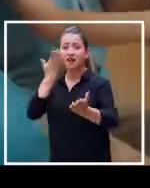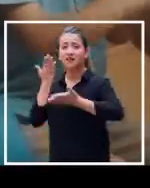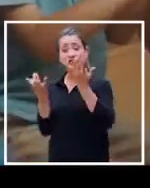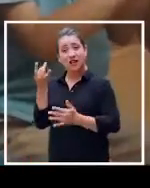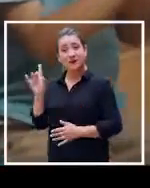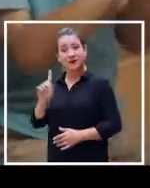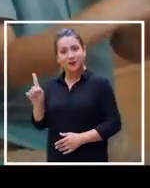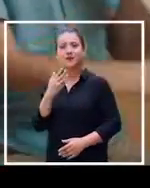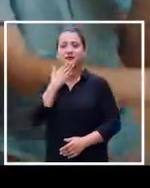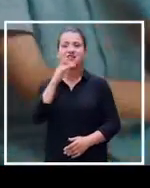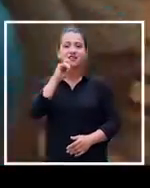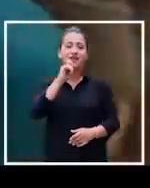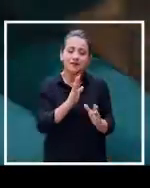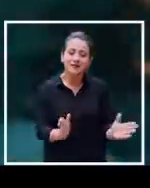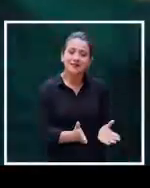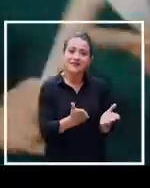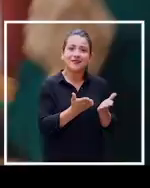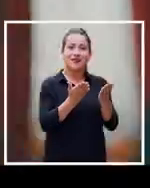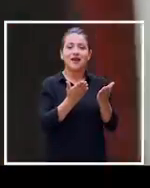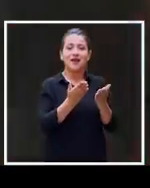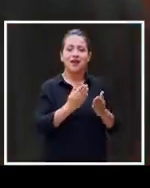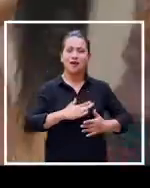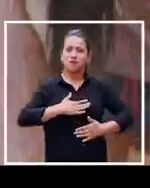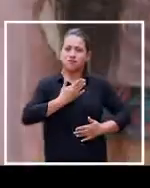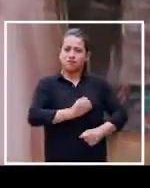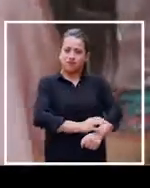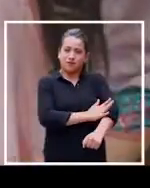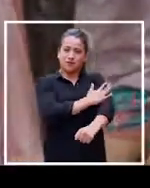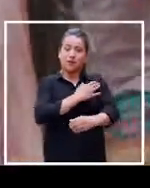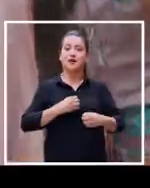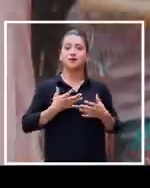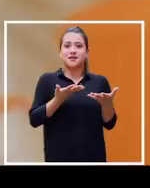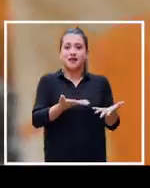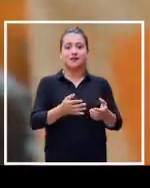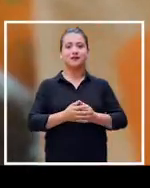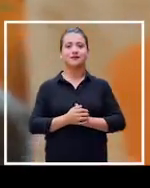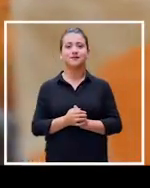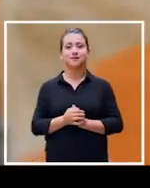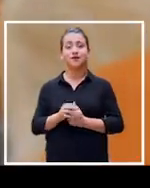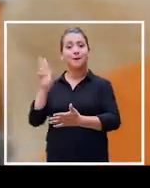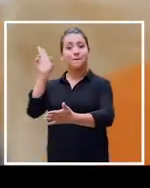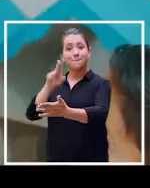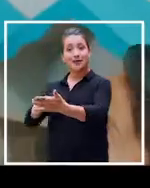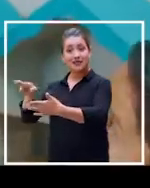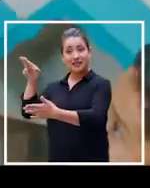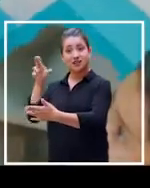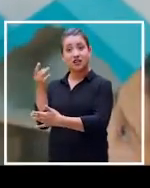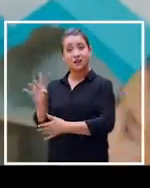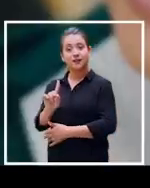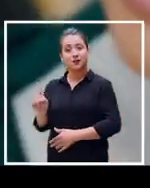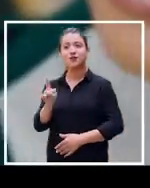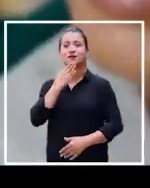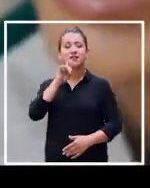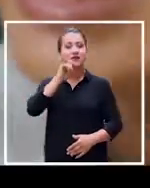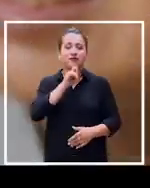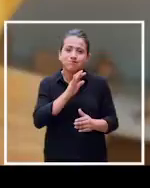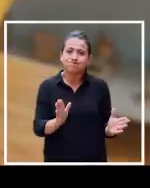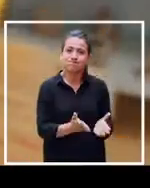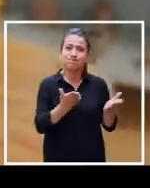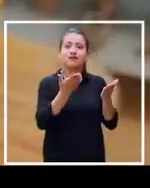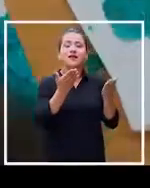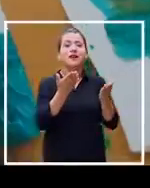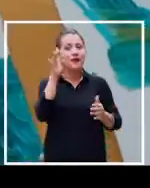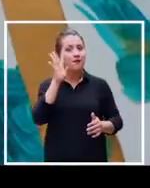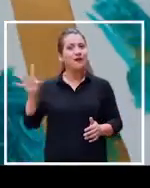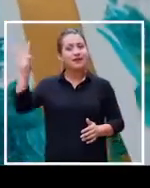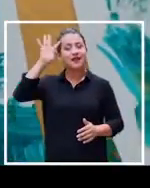Más que cantar, es incentivarlos a expresar sus emociones. Más que pintar, es estimularlos a